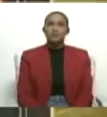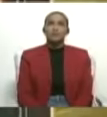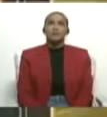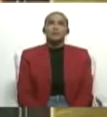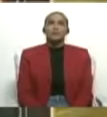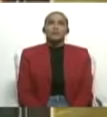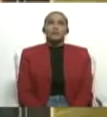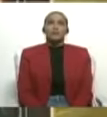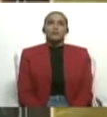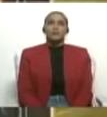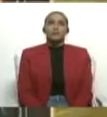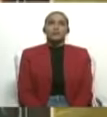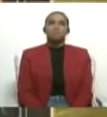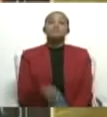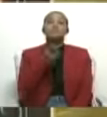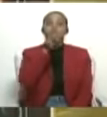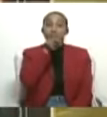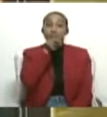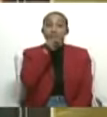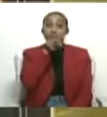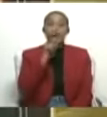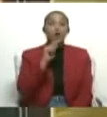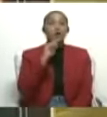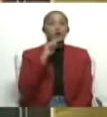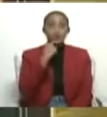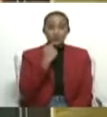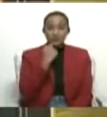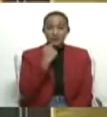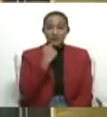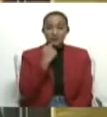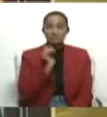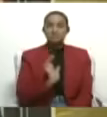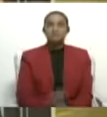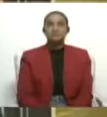Una pregunta a Sergio Viktorovich. La disputa entre